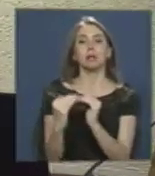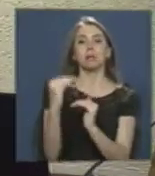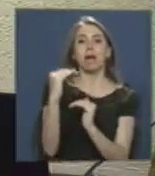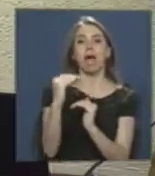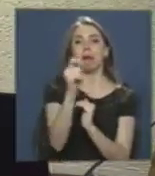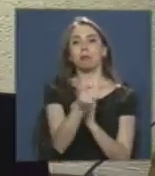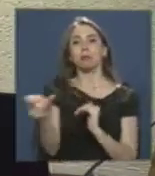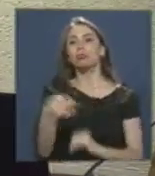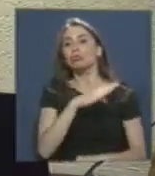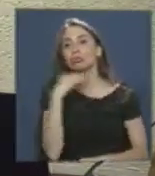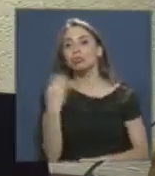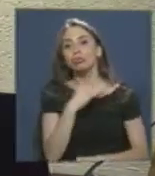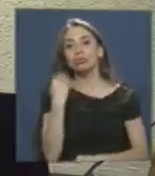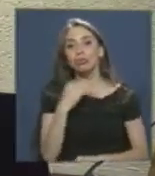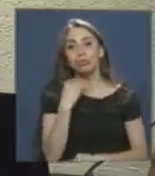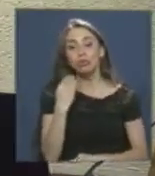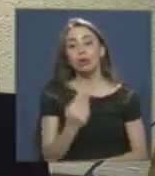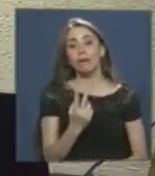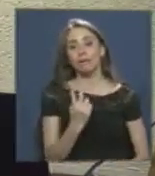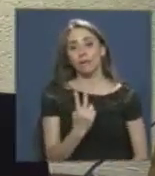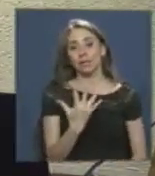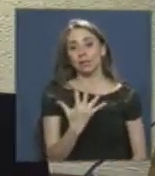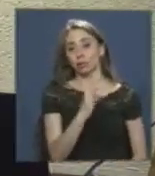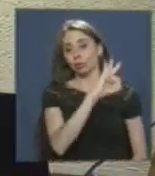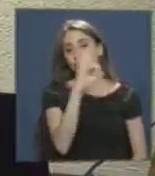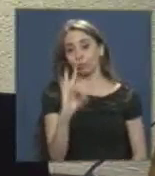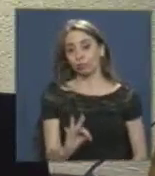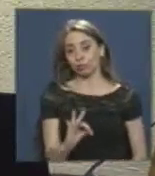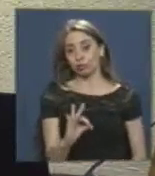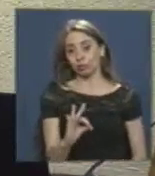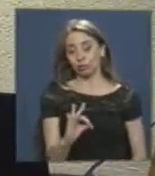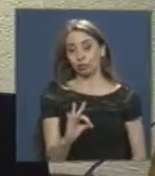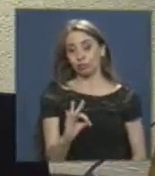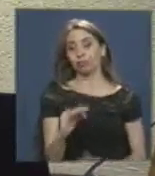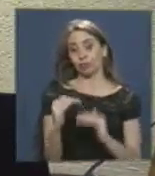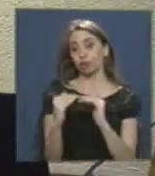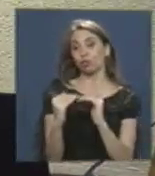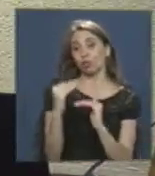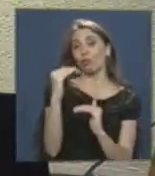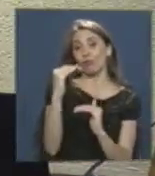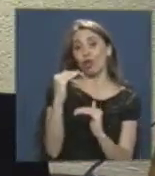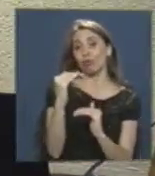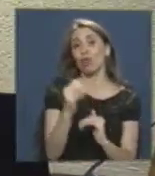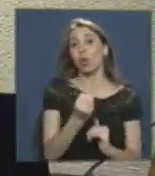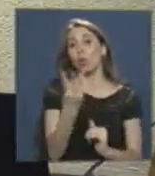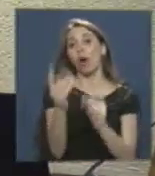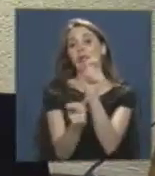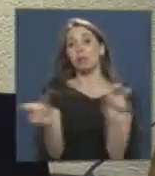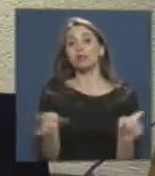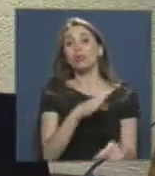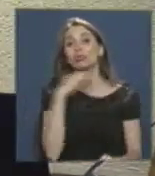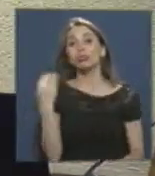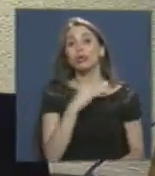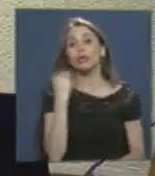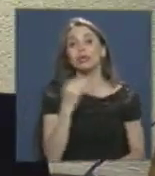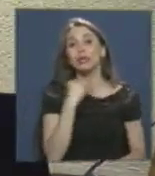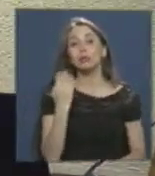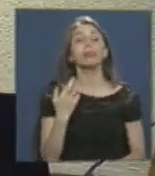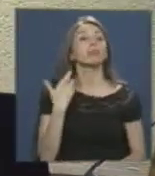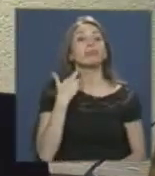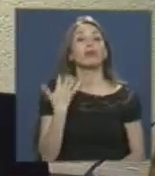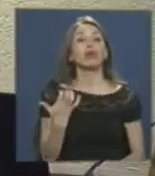accidentes se estima en un 25 por ciento el aumento de fallecidos producto de